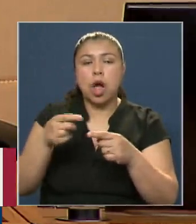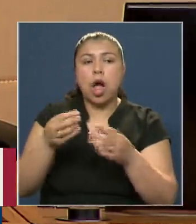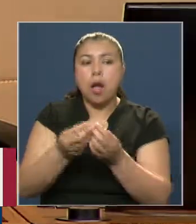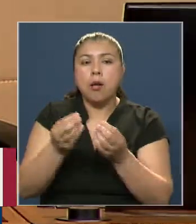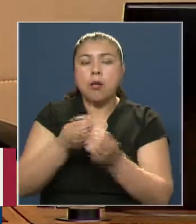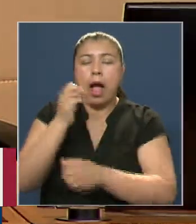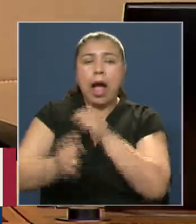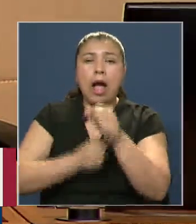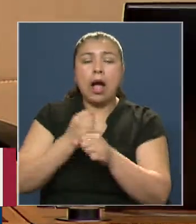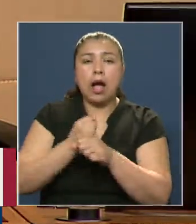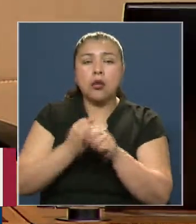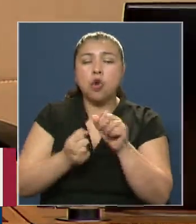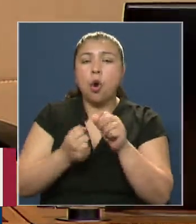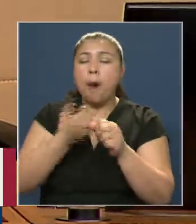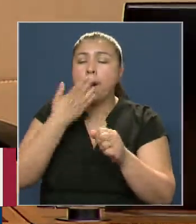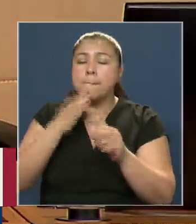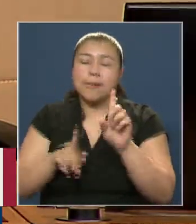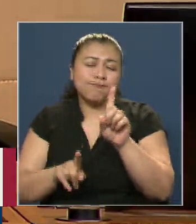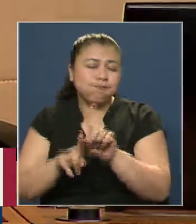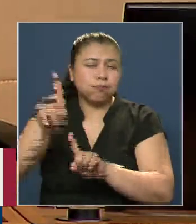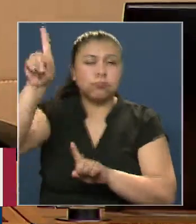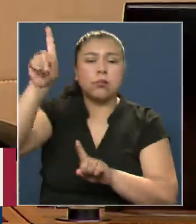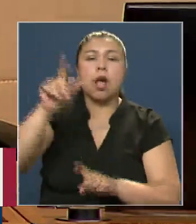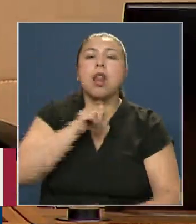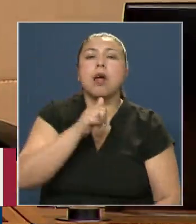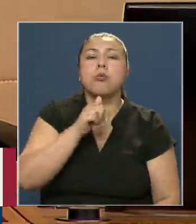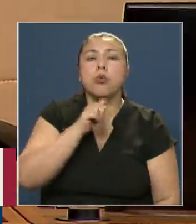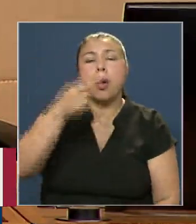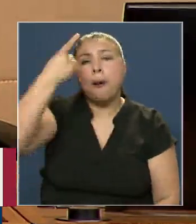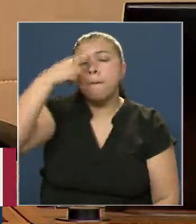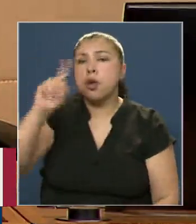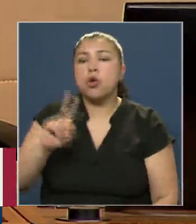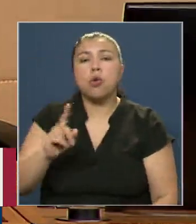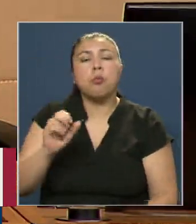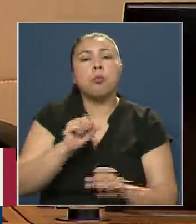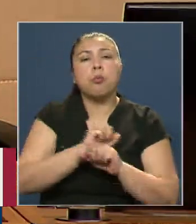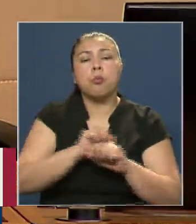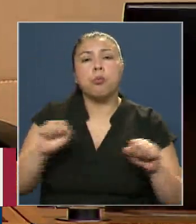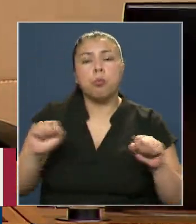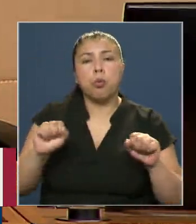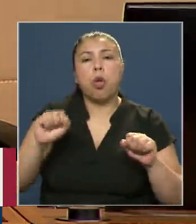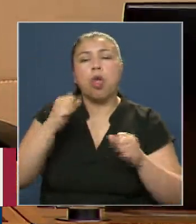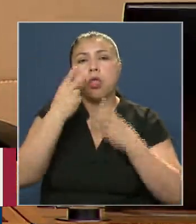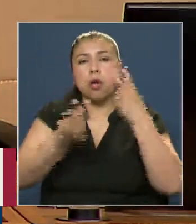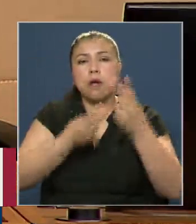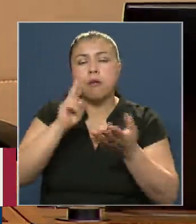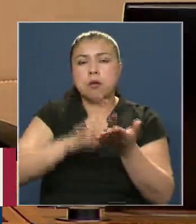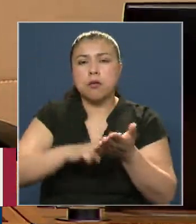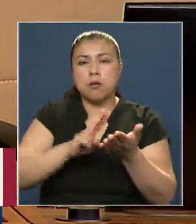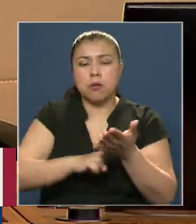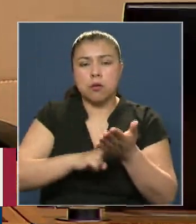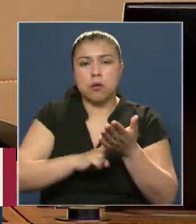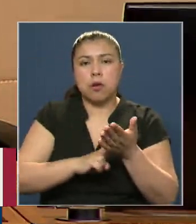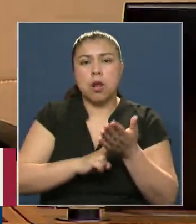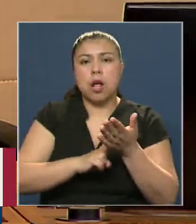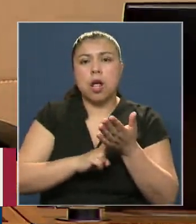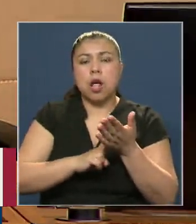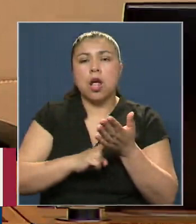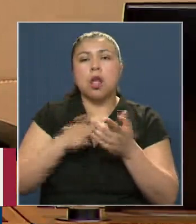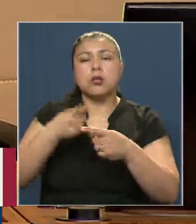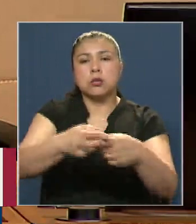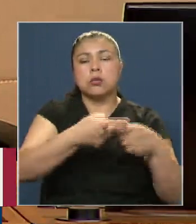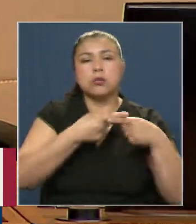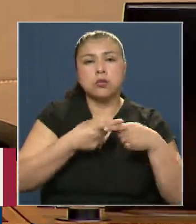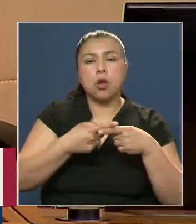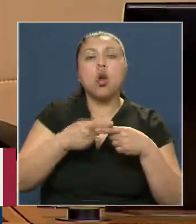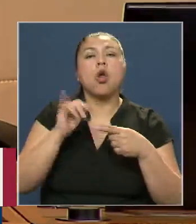chilenos superar la pobreza, pero por eso no podemos dejar de ver hoy nuestra realidad y composición social, la que nos